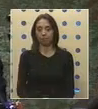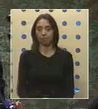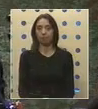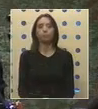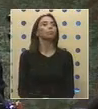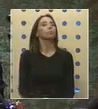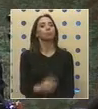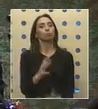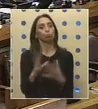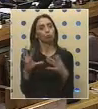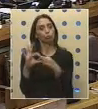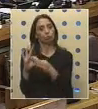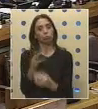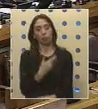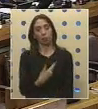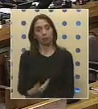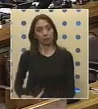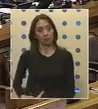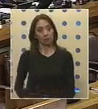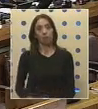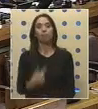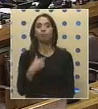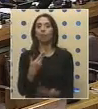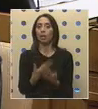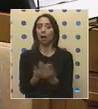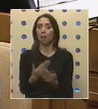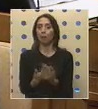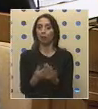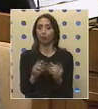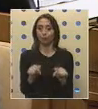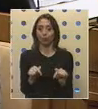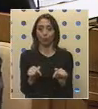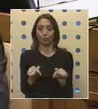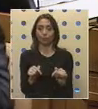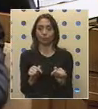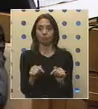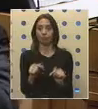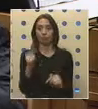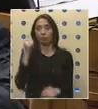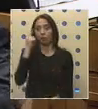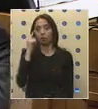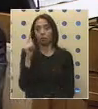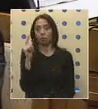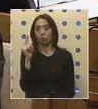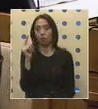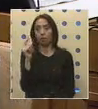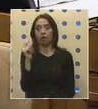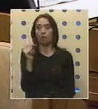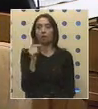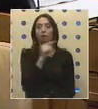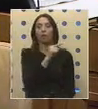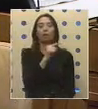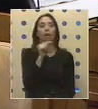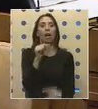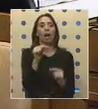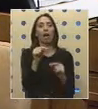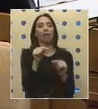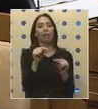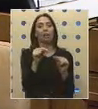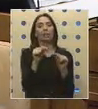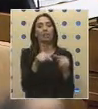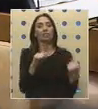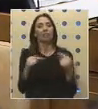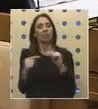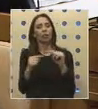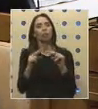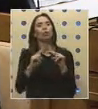Presidente, muchas gracias. Yo quiero aprovechar esta oportunidad para deshacer una falacia que se ha construido en torno a esta